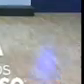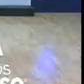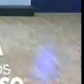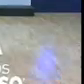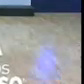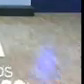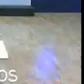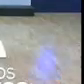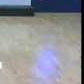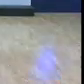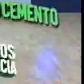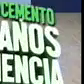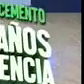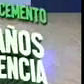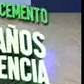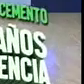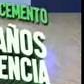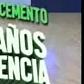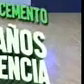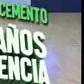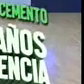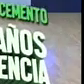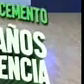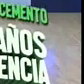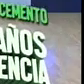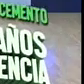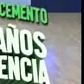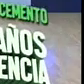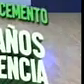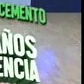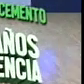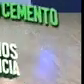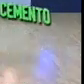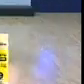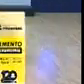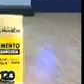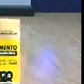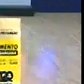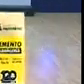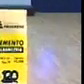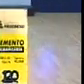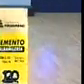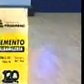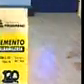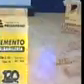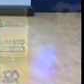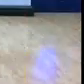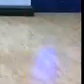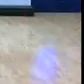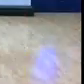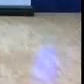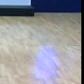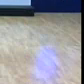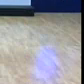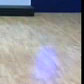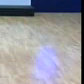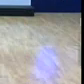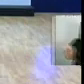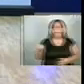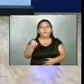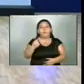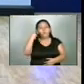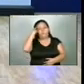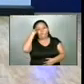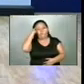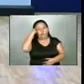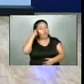Cementos Progreso, ahora en El Salvador, pone a prueba la experiencia de más de 120 años. Algunos actores políticos dicen